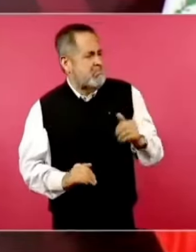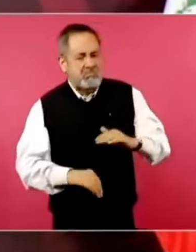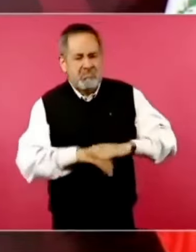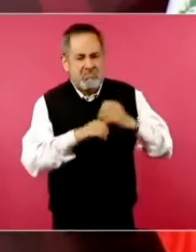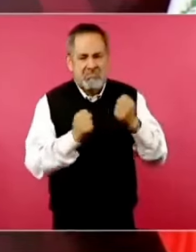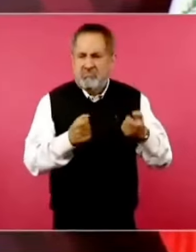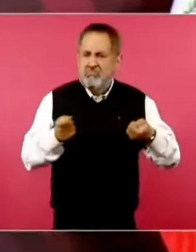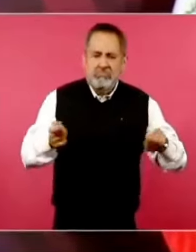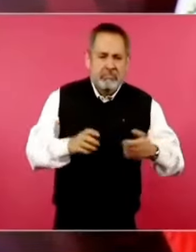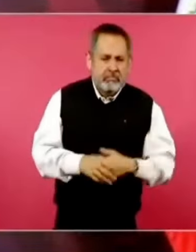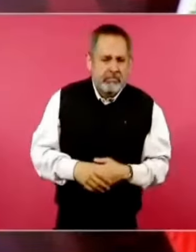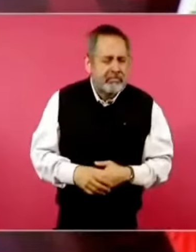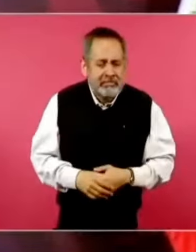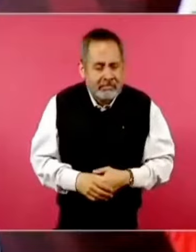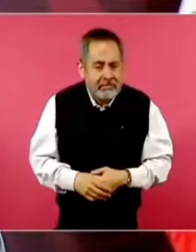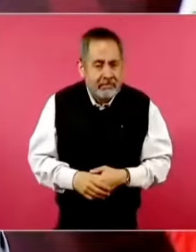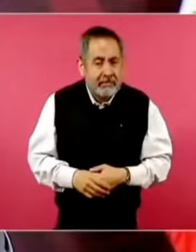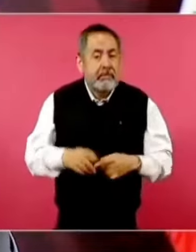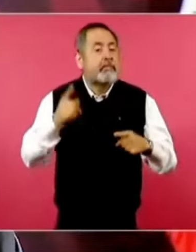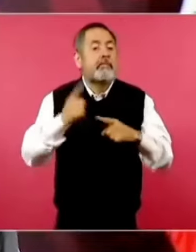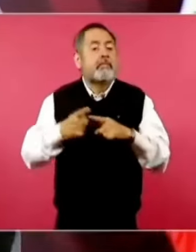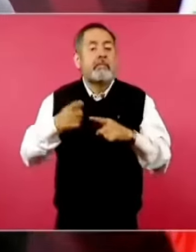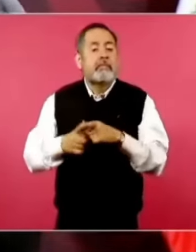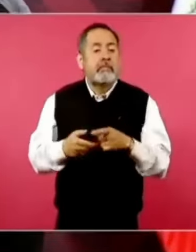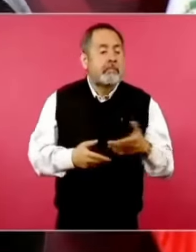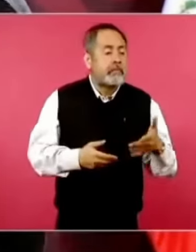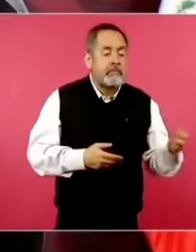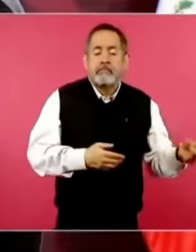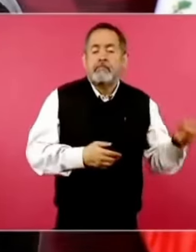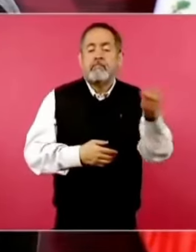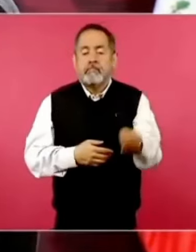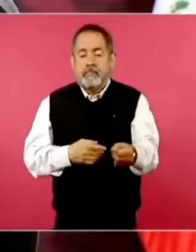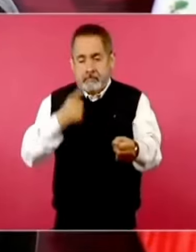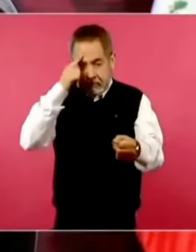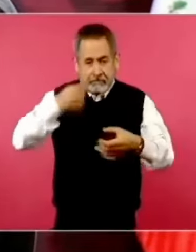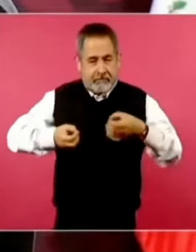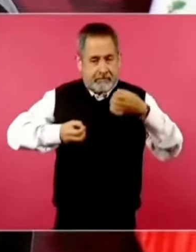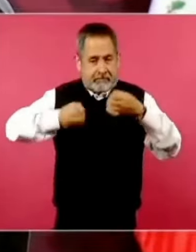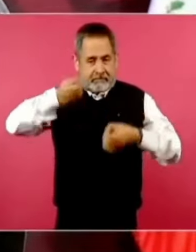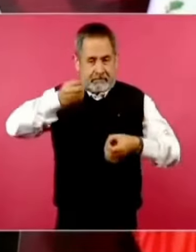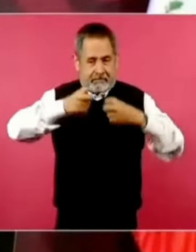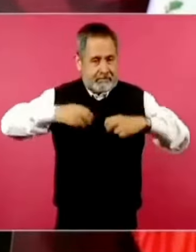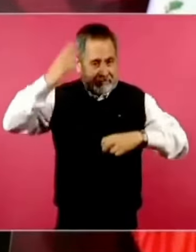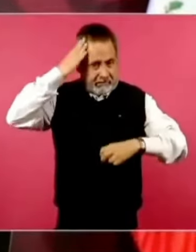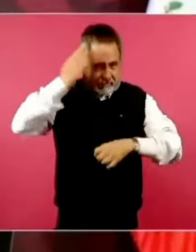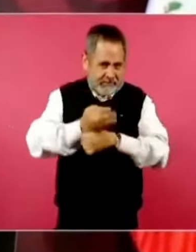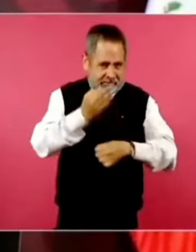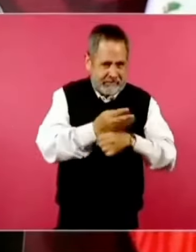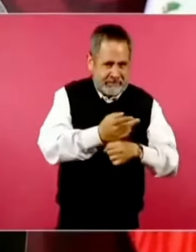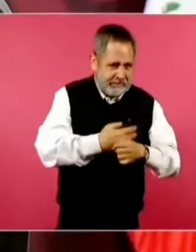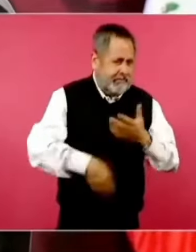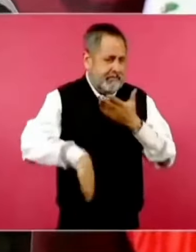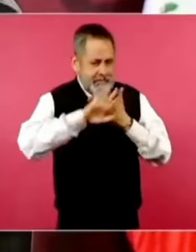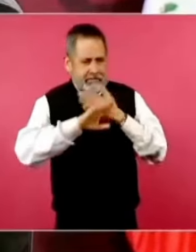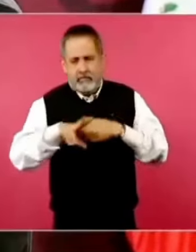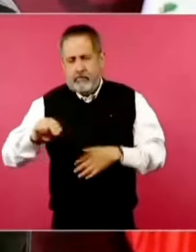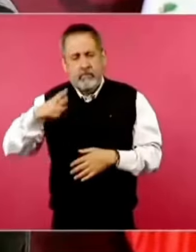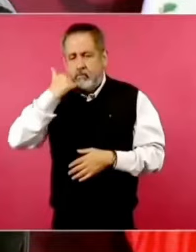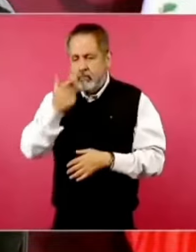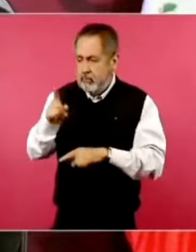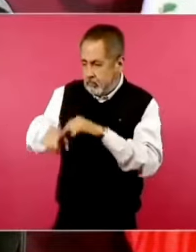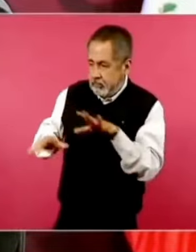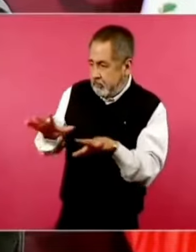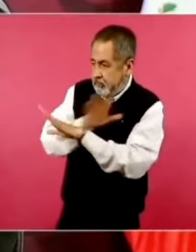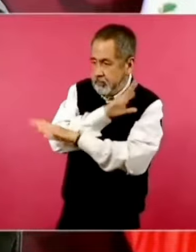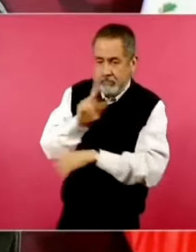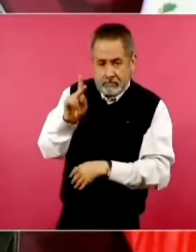¿Y quién propone a ese señor que está en contra de la reforma judicial?